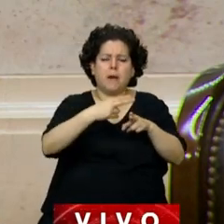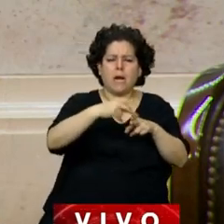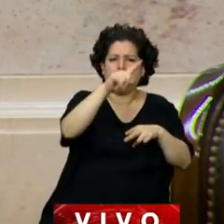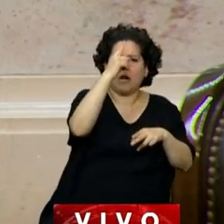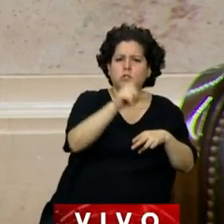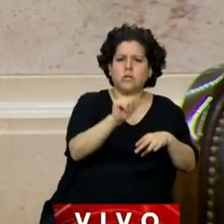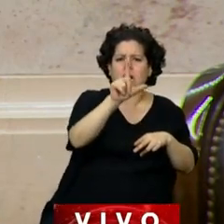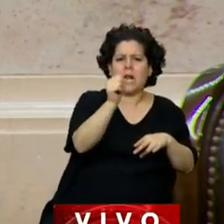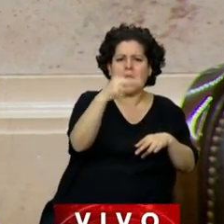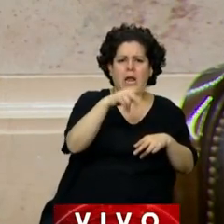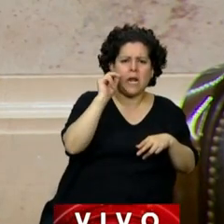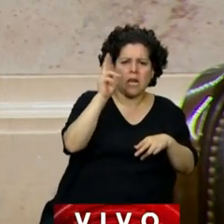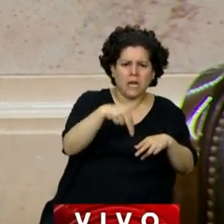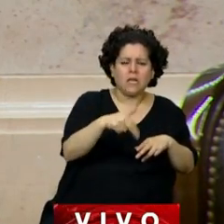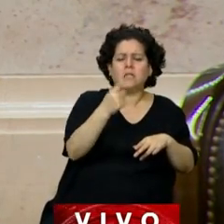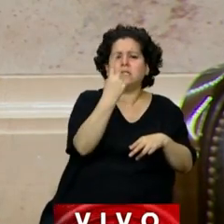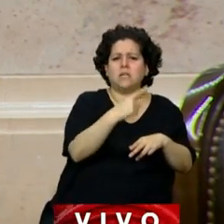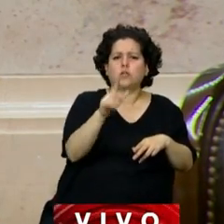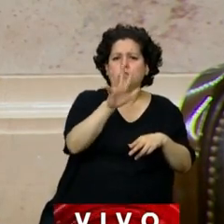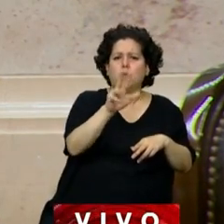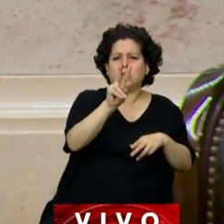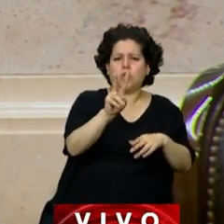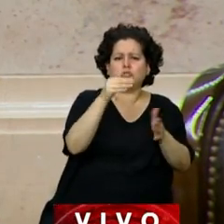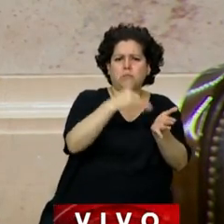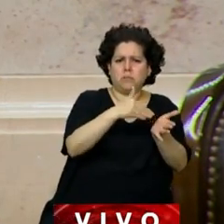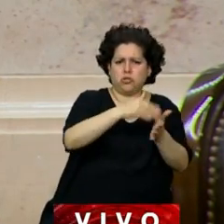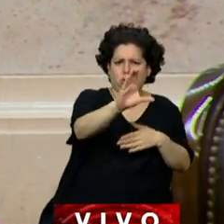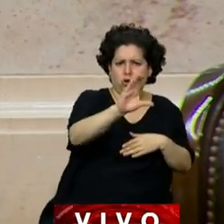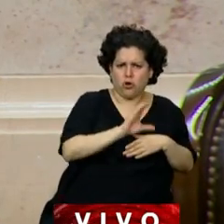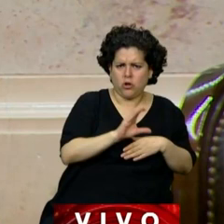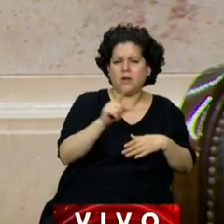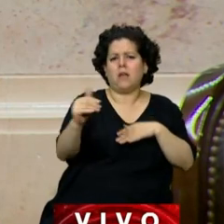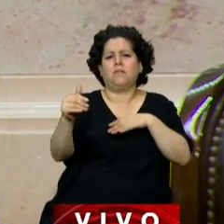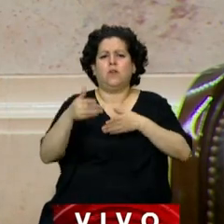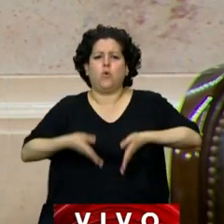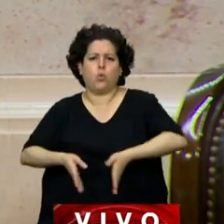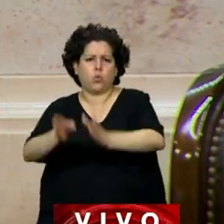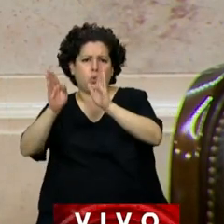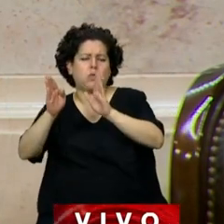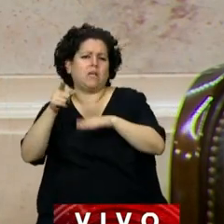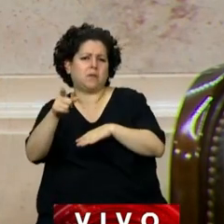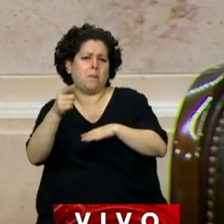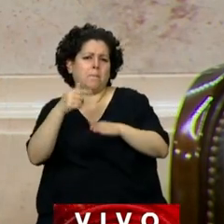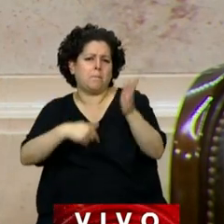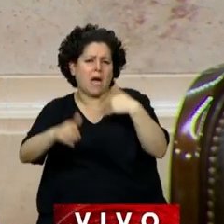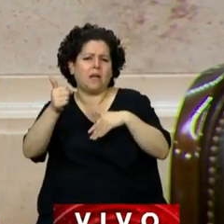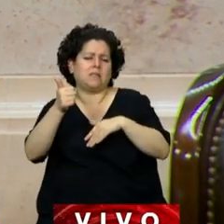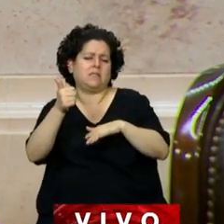Lanín, 152 millones. Obras viales en rutas nacionales por más de 1.600